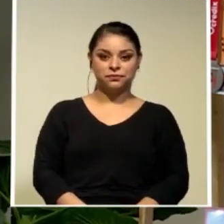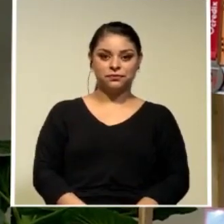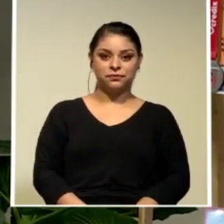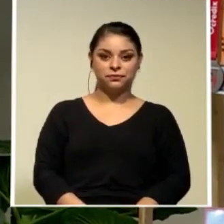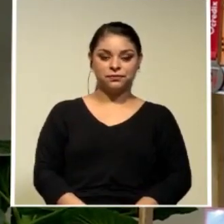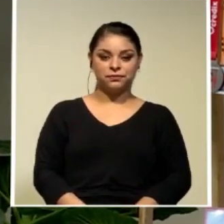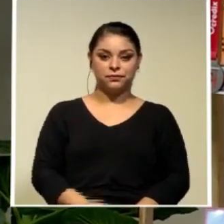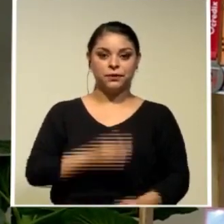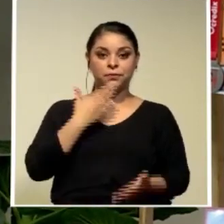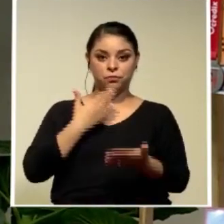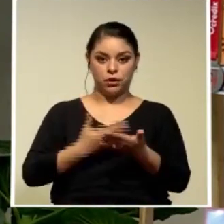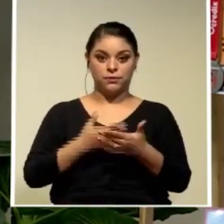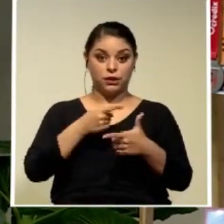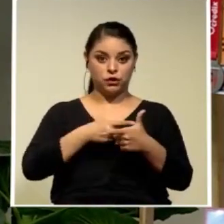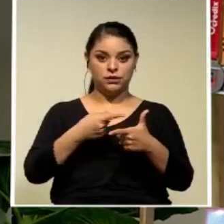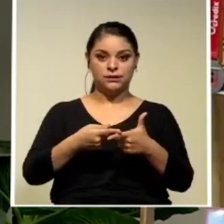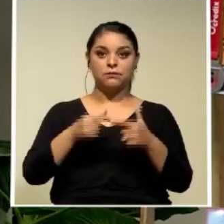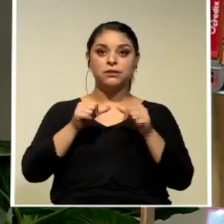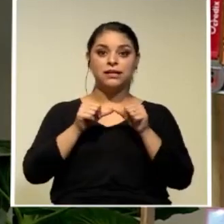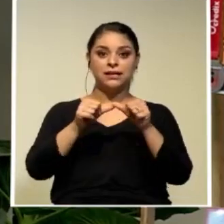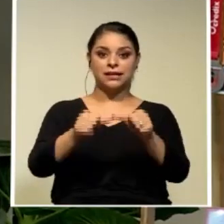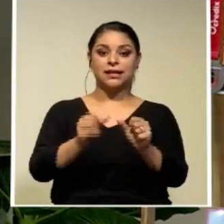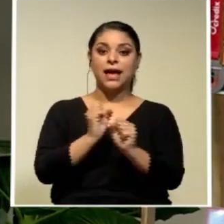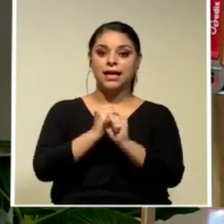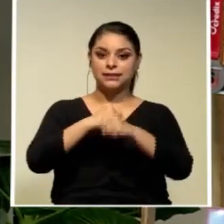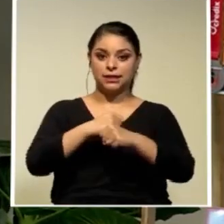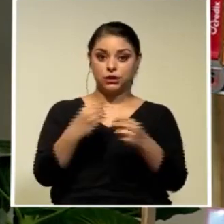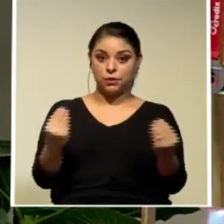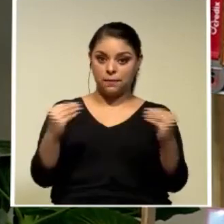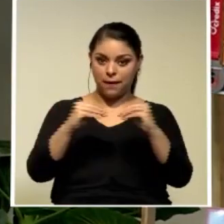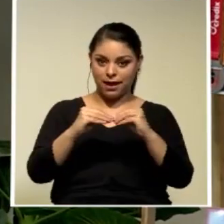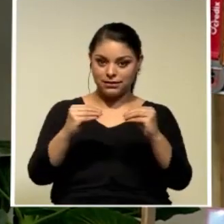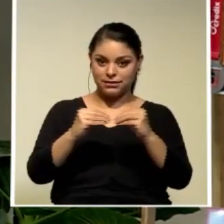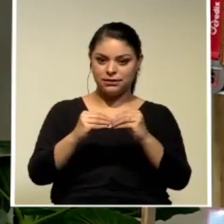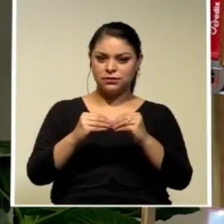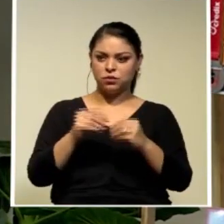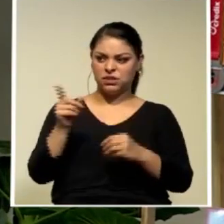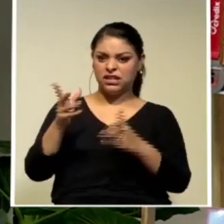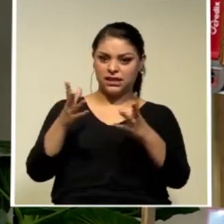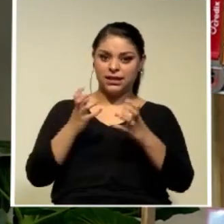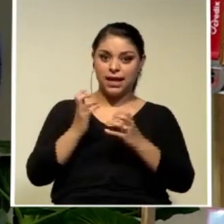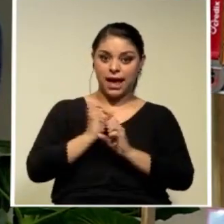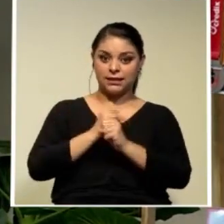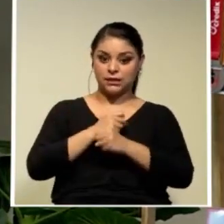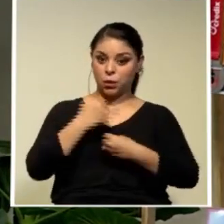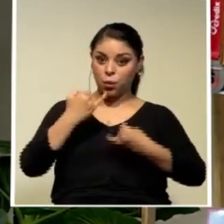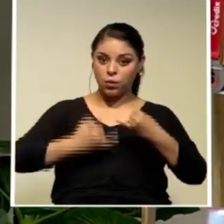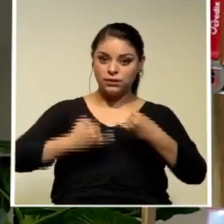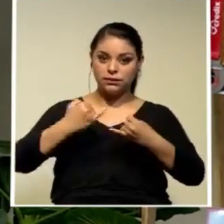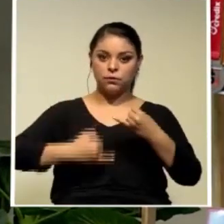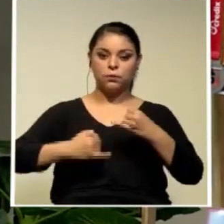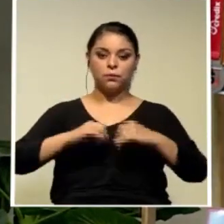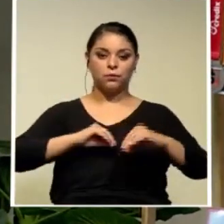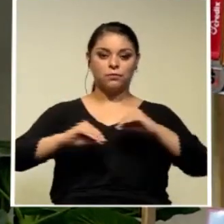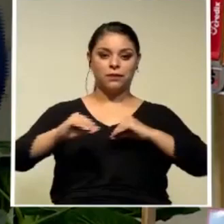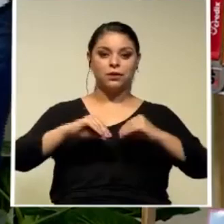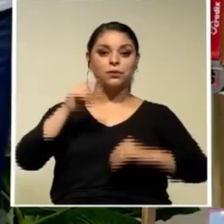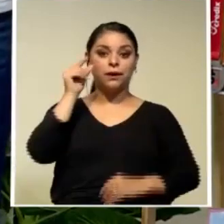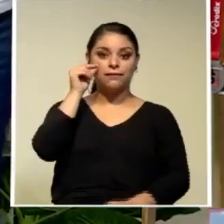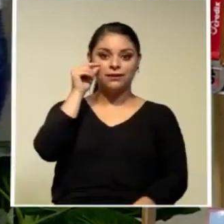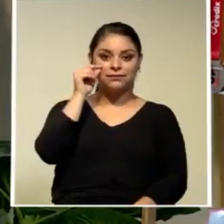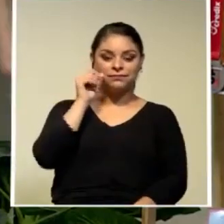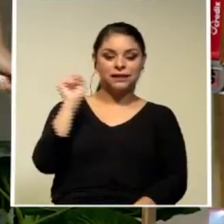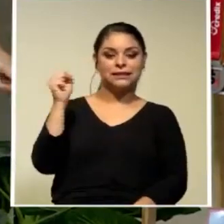vamos a ver. Vamos a continuar haciendo más. ¿Te parece si vamos haciendo como ya el último? Sí, por favor. ¿Te parece bien? Ok,